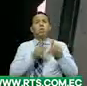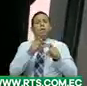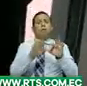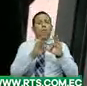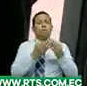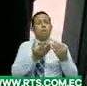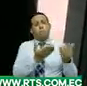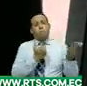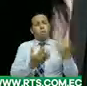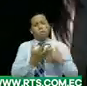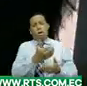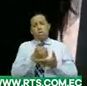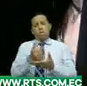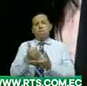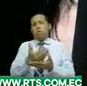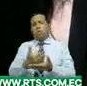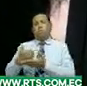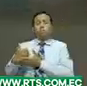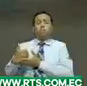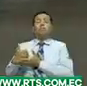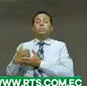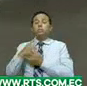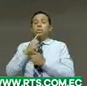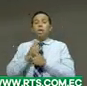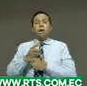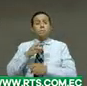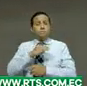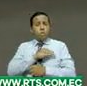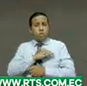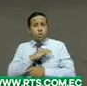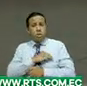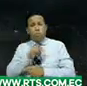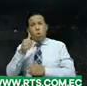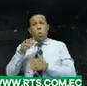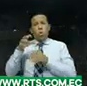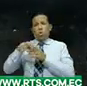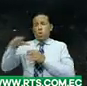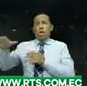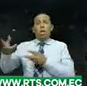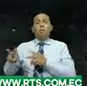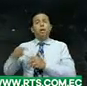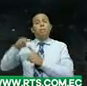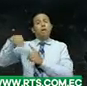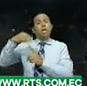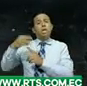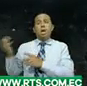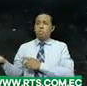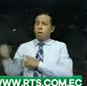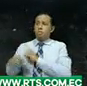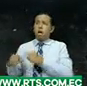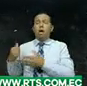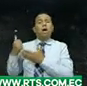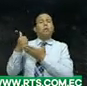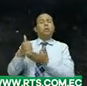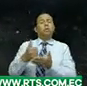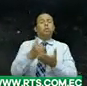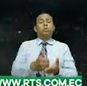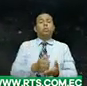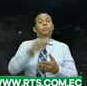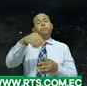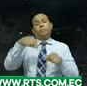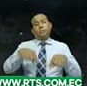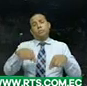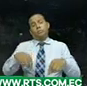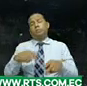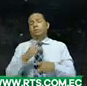Riesgos y municipios de otras partes del país también llegaron con ayuda. Aquí la situación está terrible, pero al contrario, toda